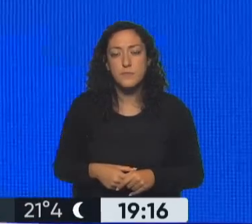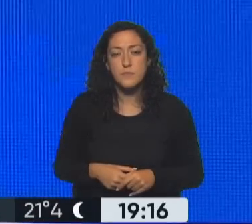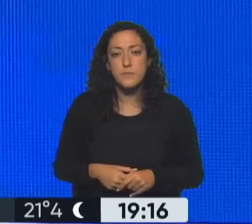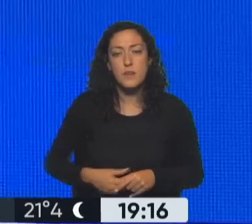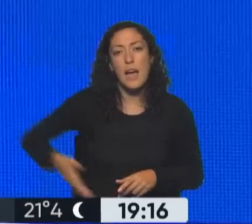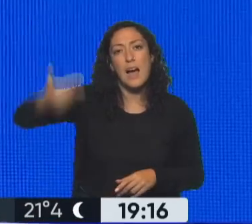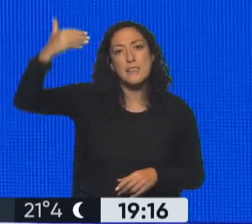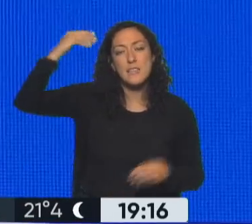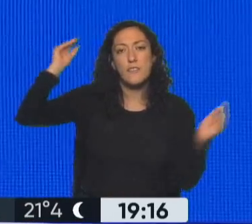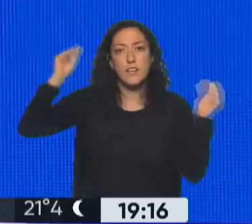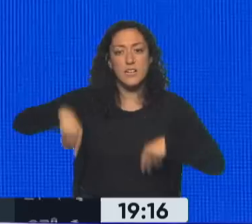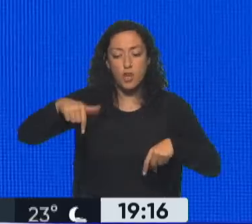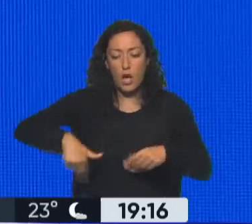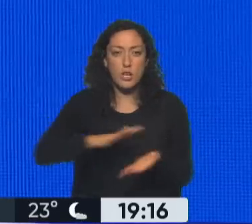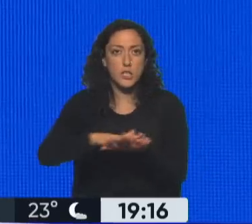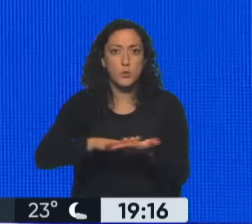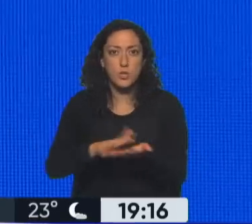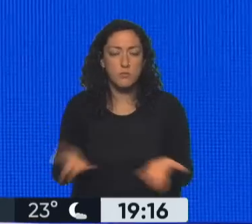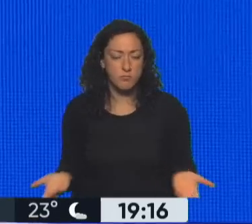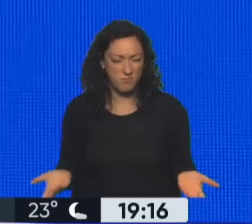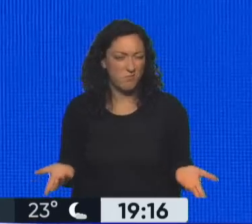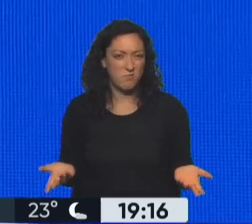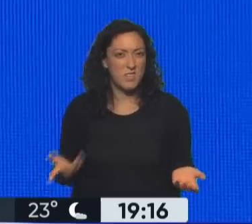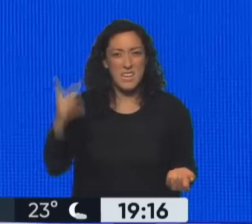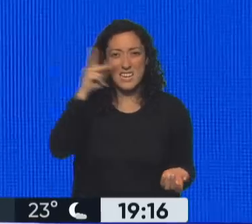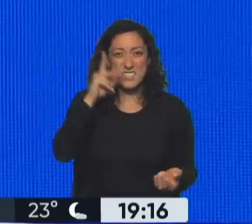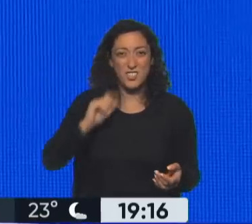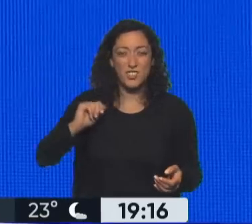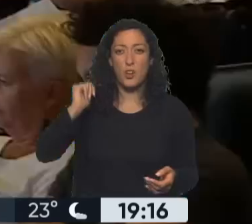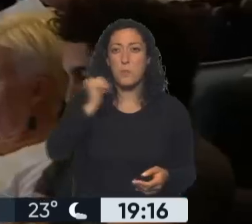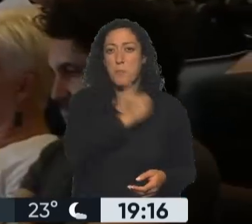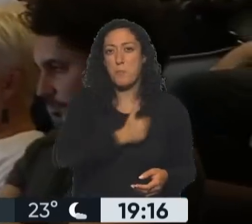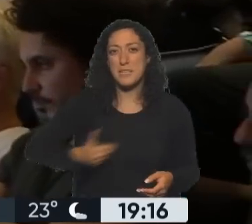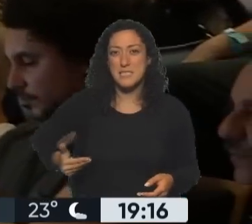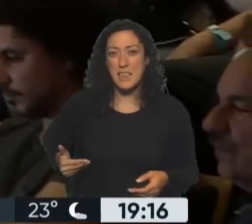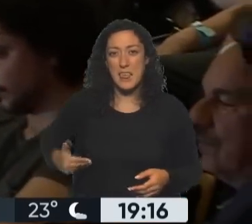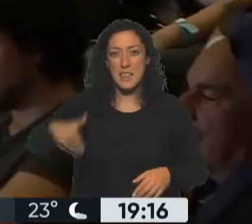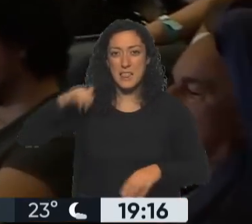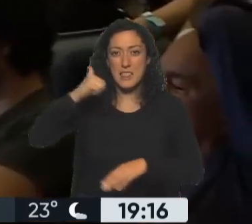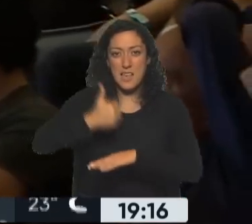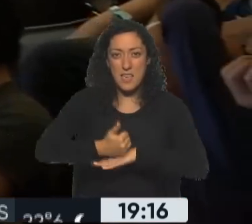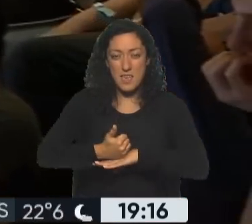años atrás hoy puede ser la solución. Cuando Néstor asumió como presidente,